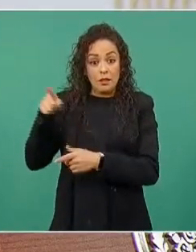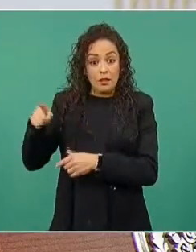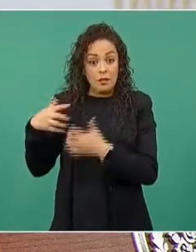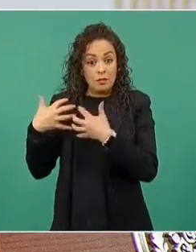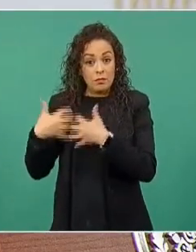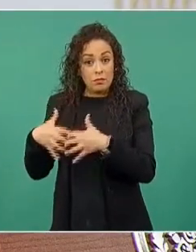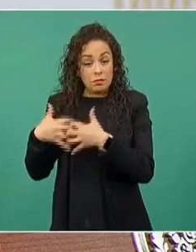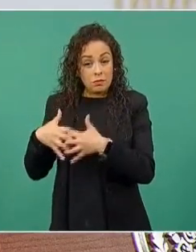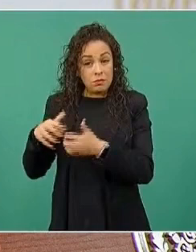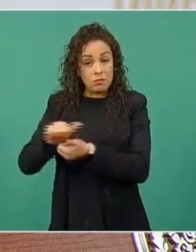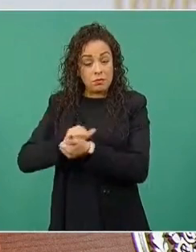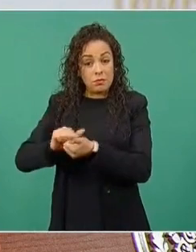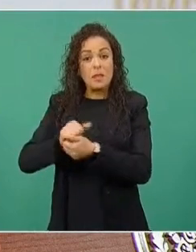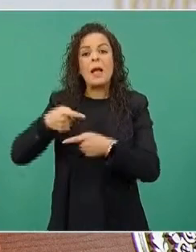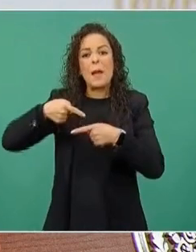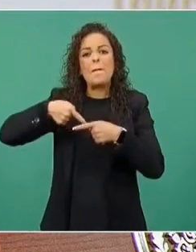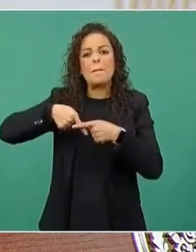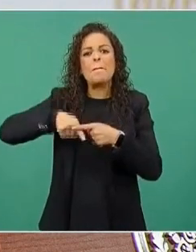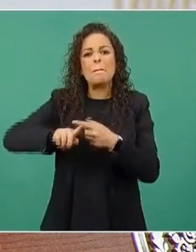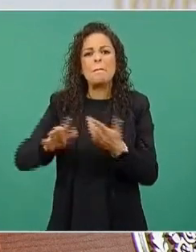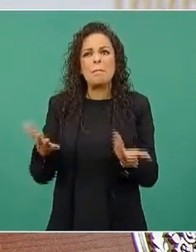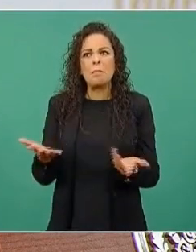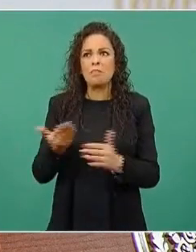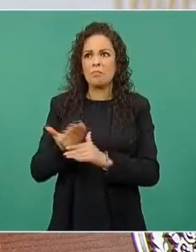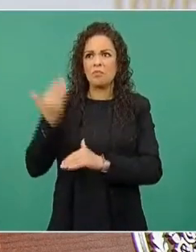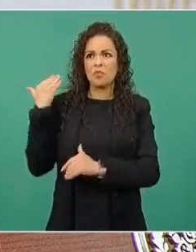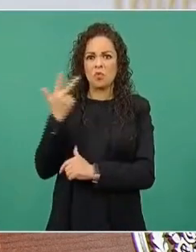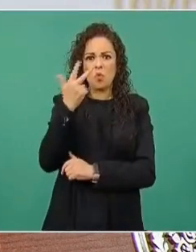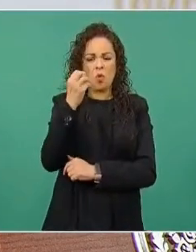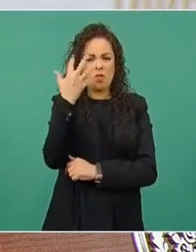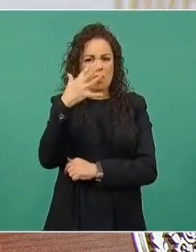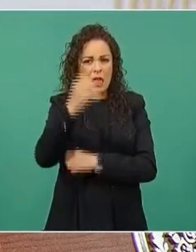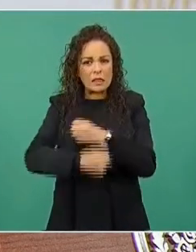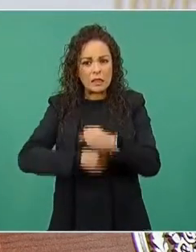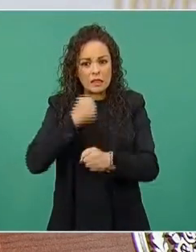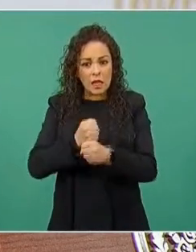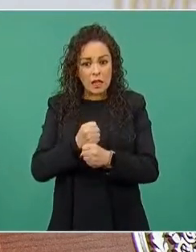8 o 10 años, pero cuando llegamos estaba parada